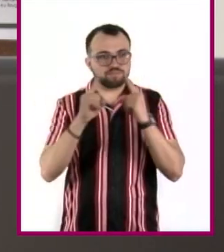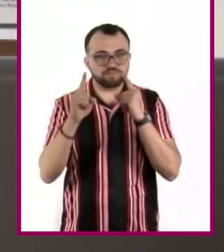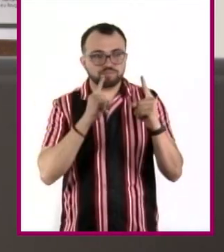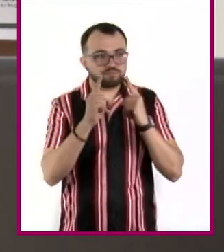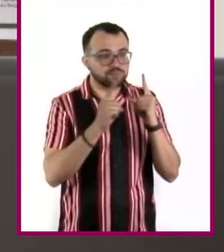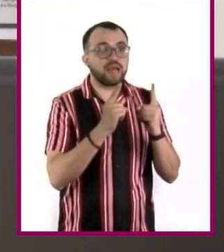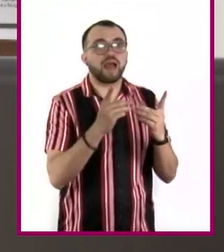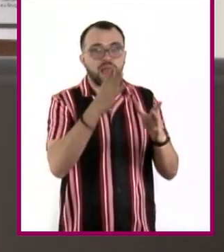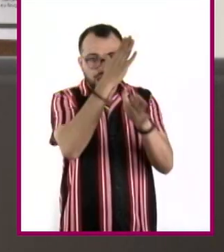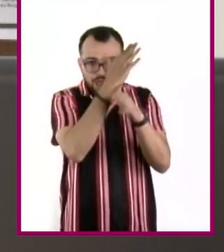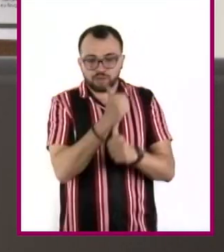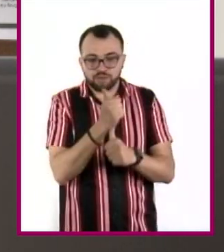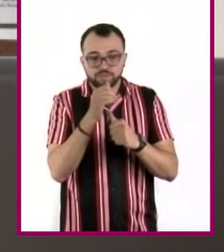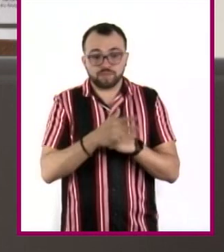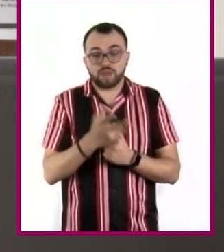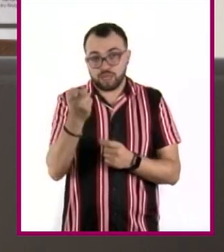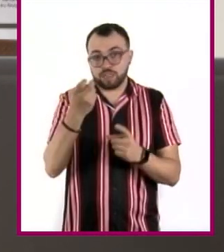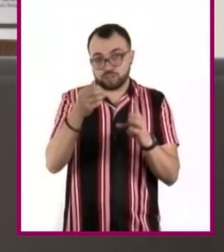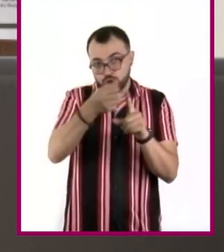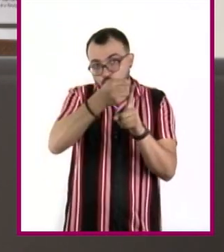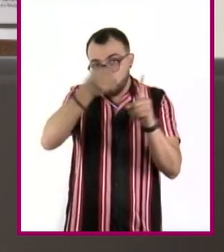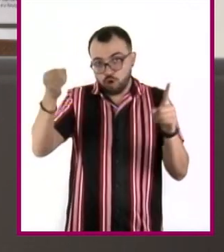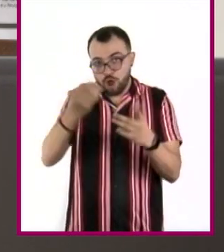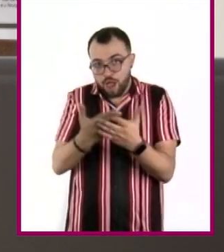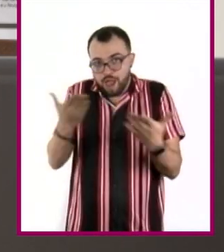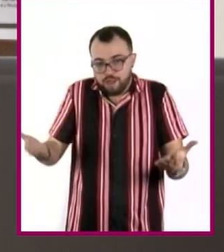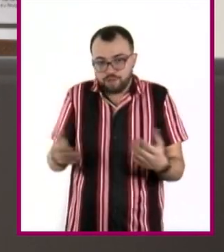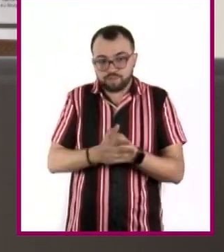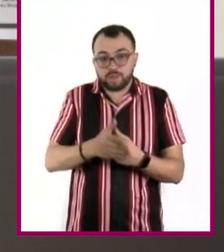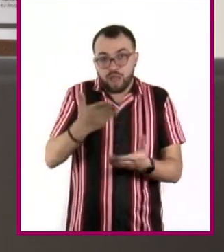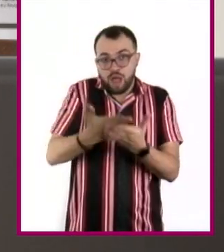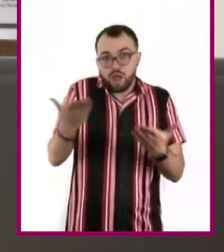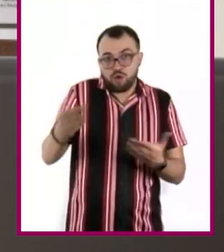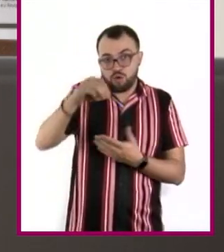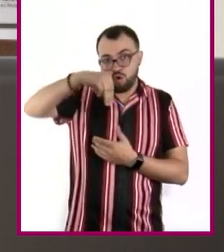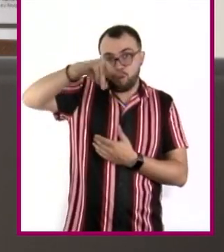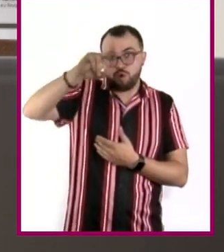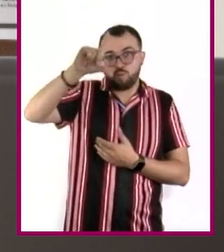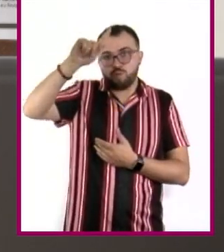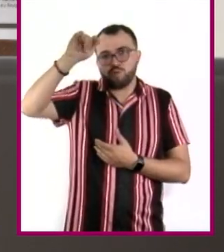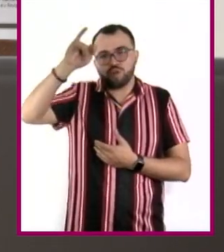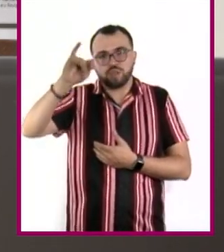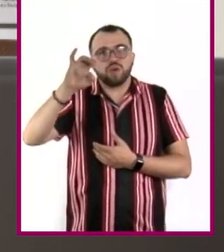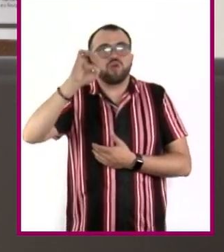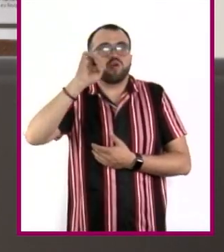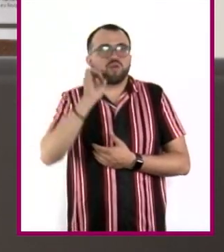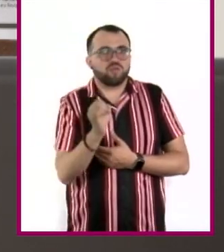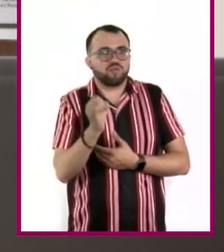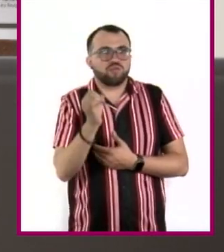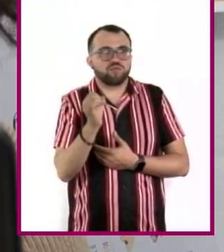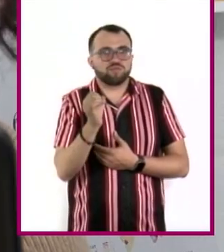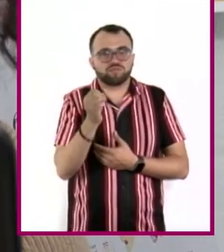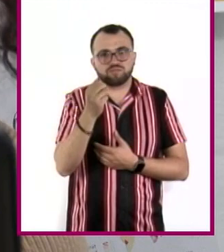es en los hechos del orden mundial actual. ¿Entonces es multipolar? ¿O incluso si es más o menos estable que el bipolar?